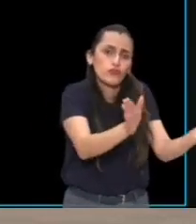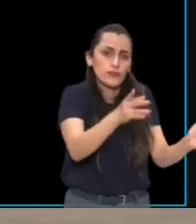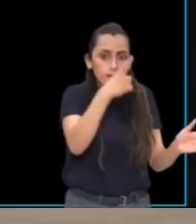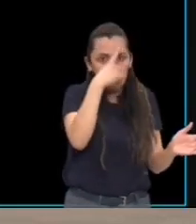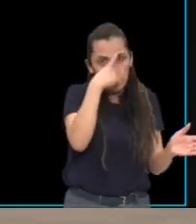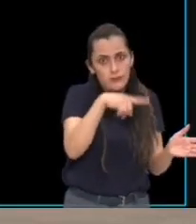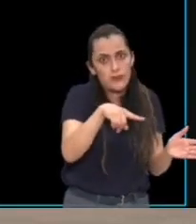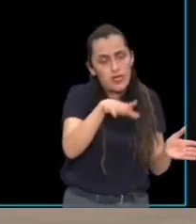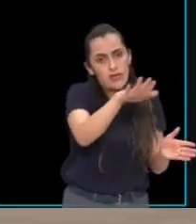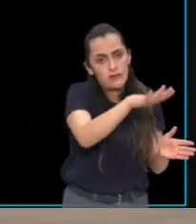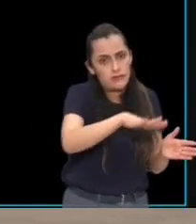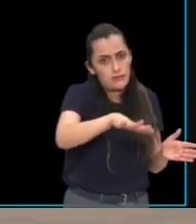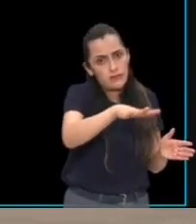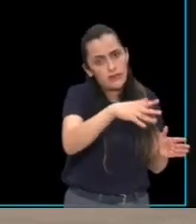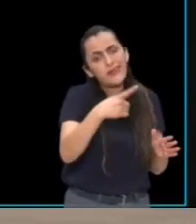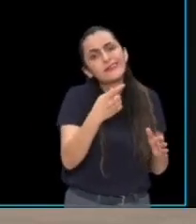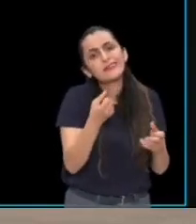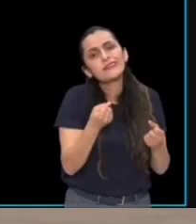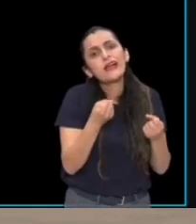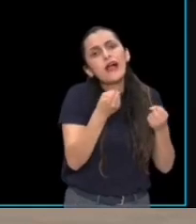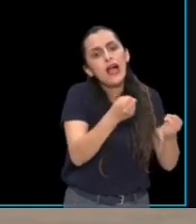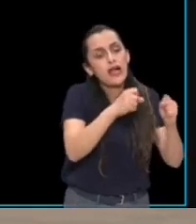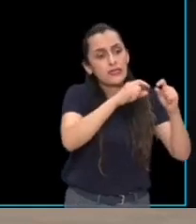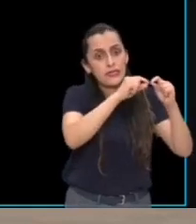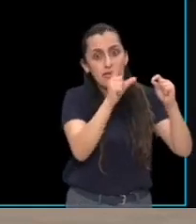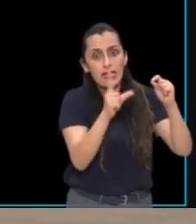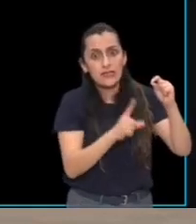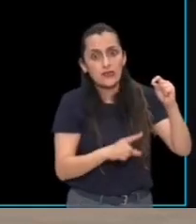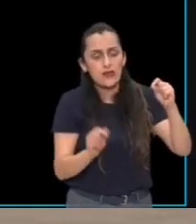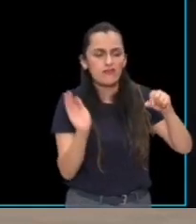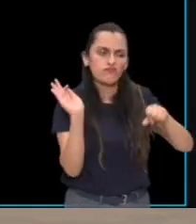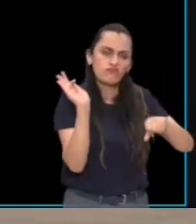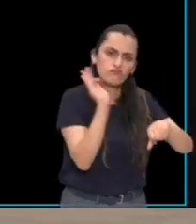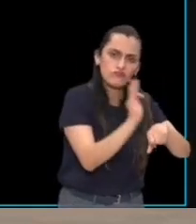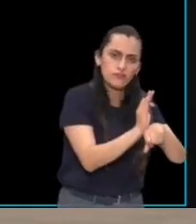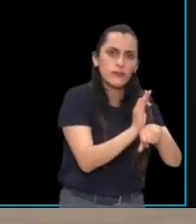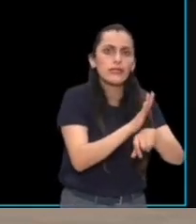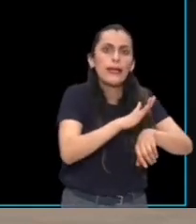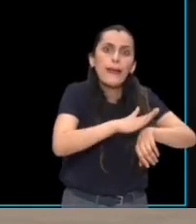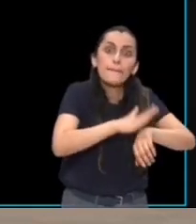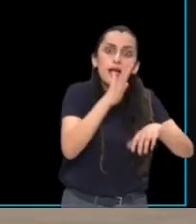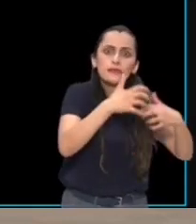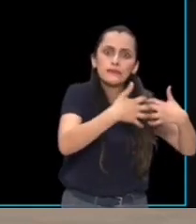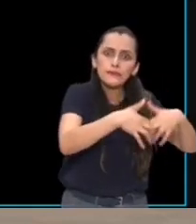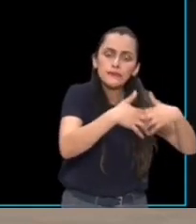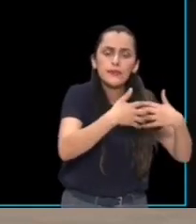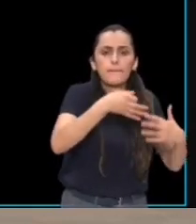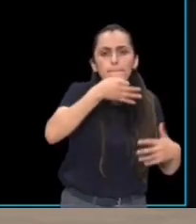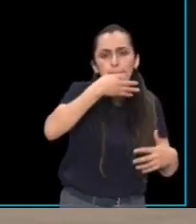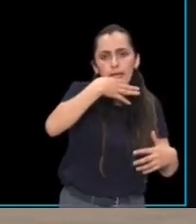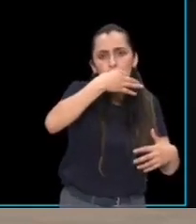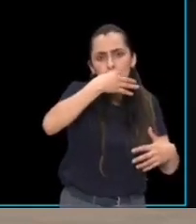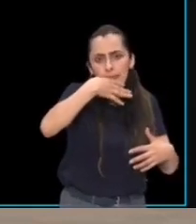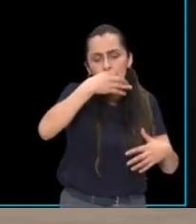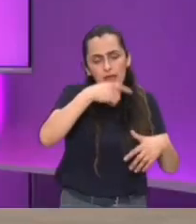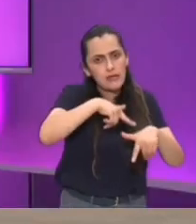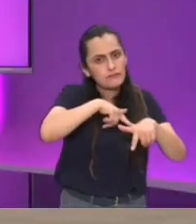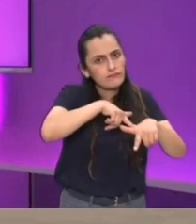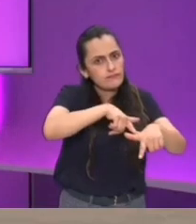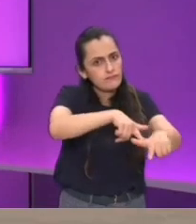directa también la industria sanitaria nacional y que se incentiven la producción de los medicamentos. Muchas gracias,